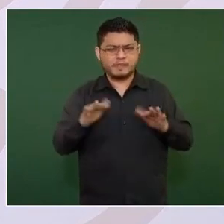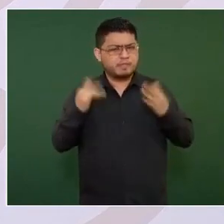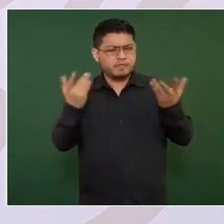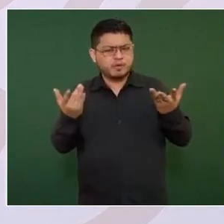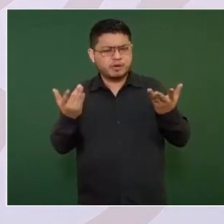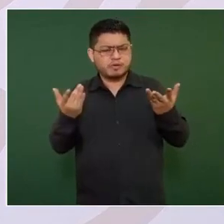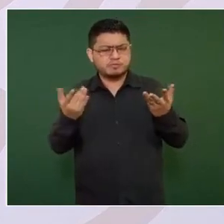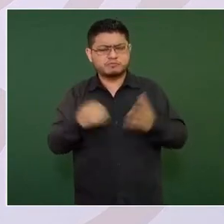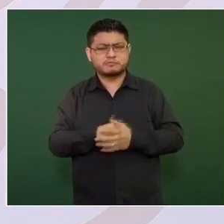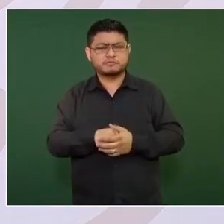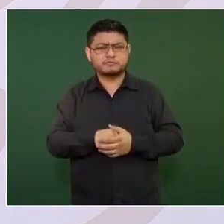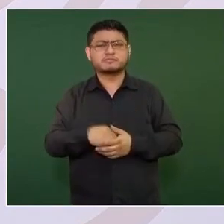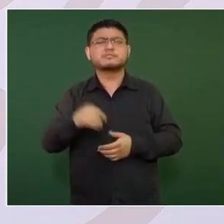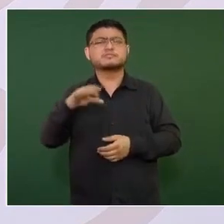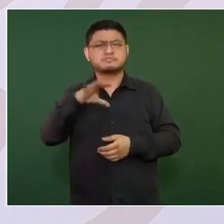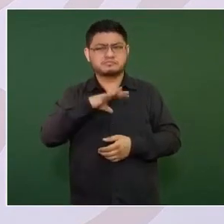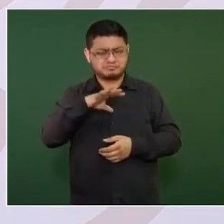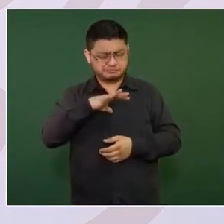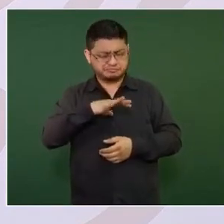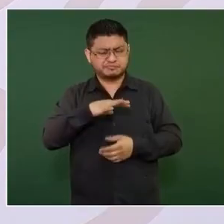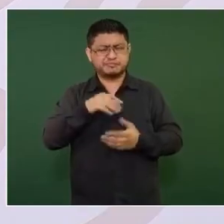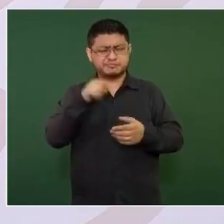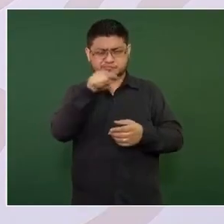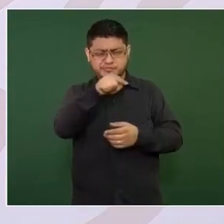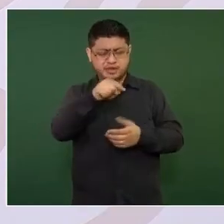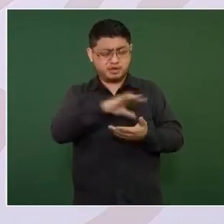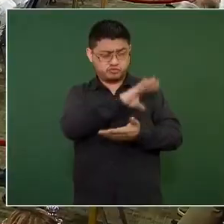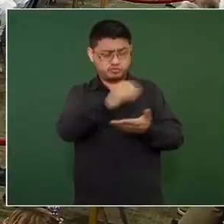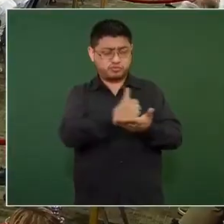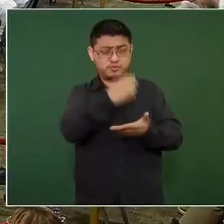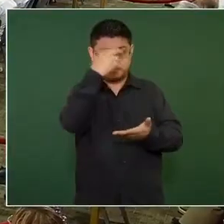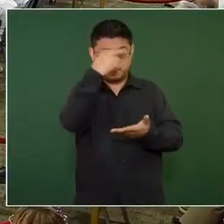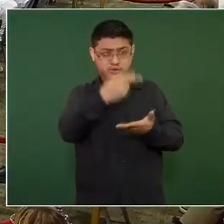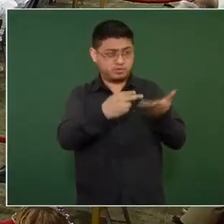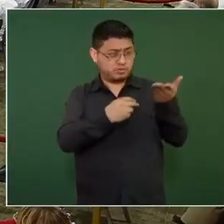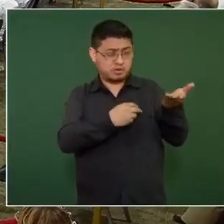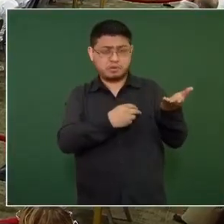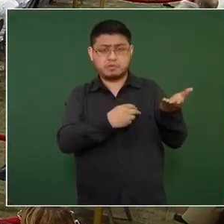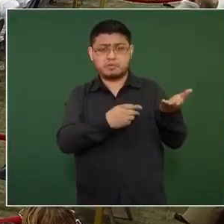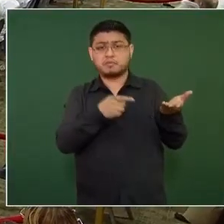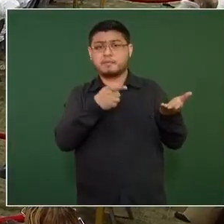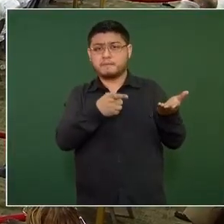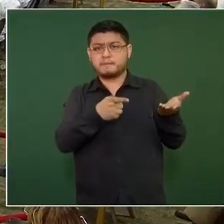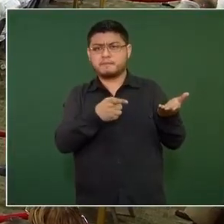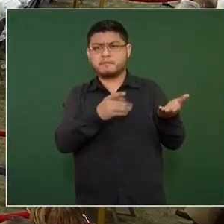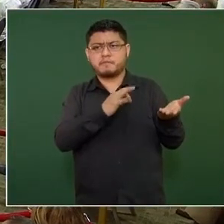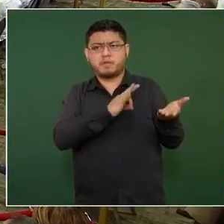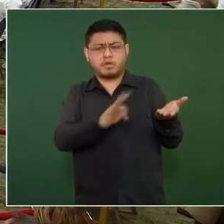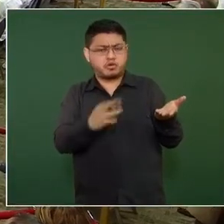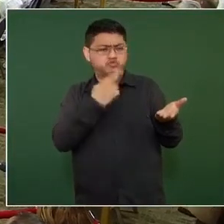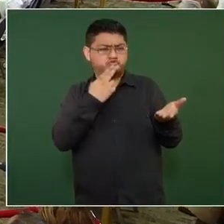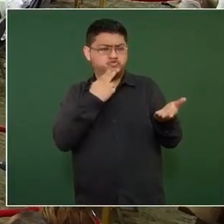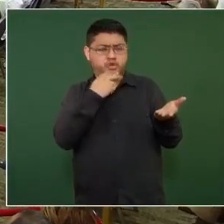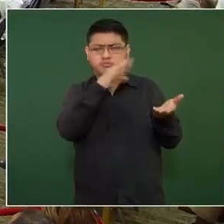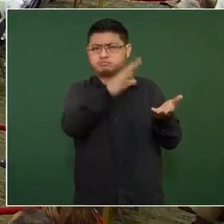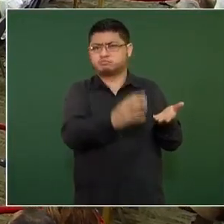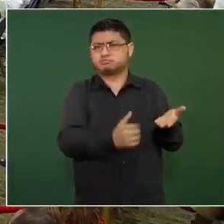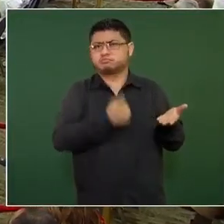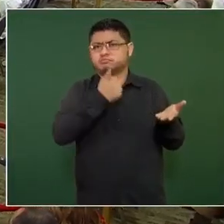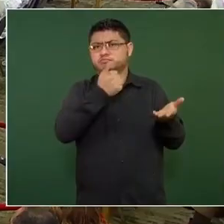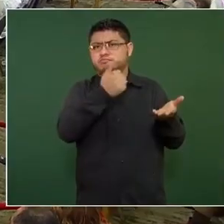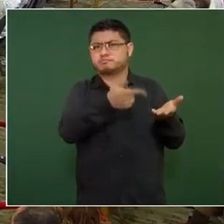tenía ahí la Ciudad de México para tomarla.